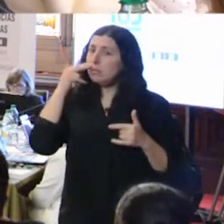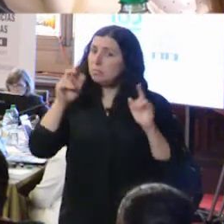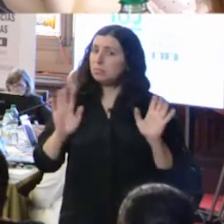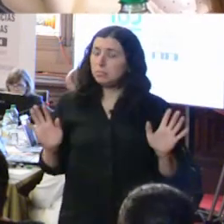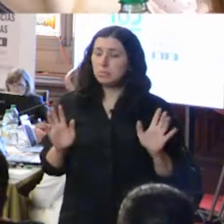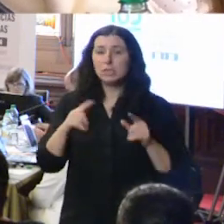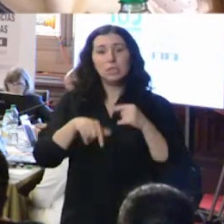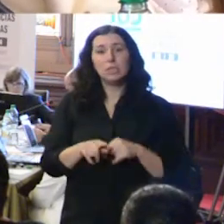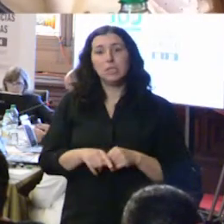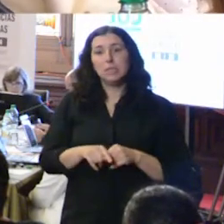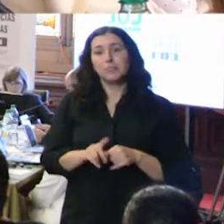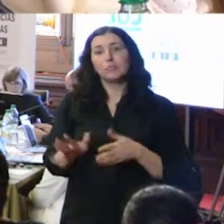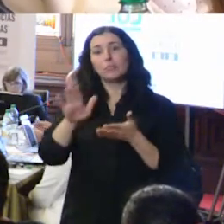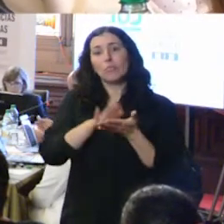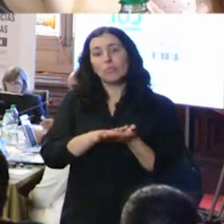caso,